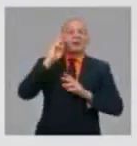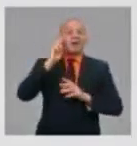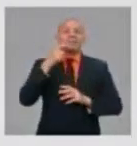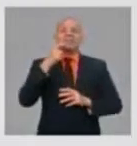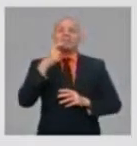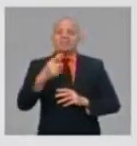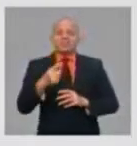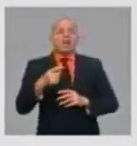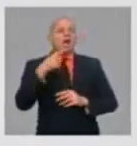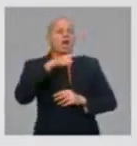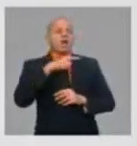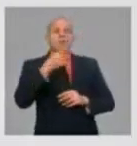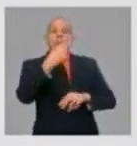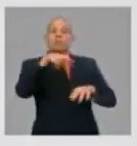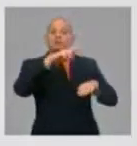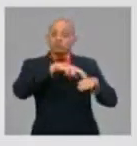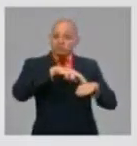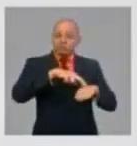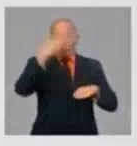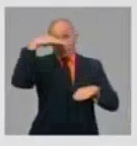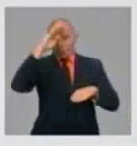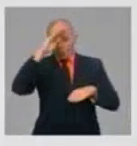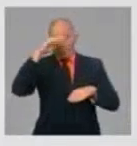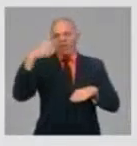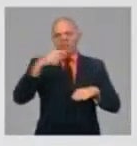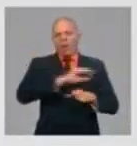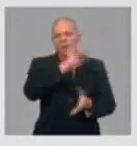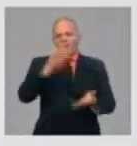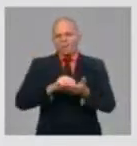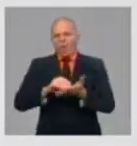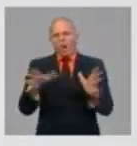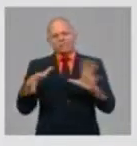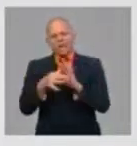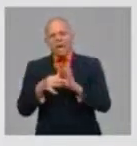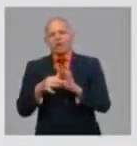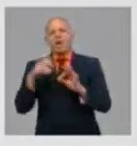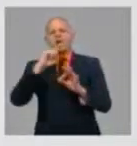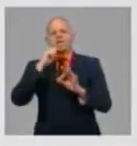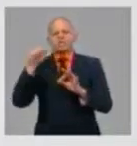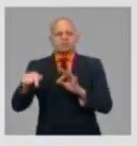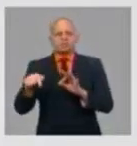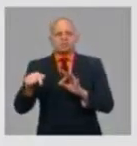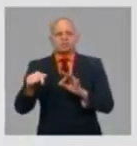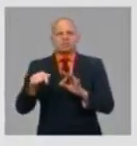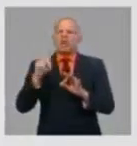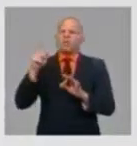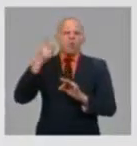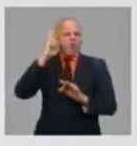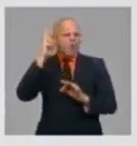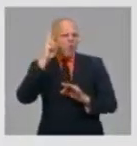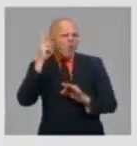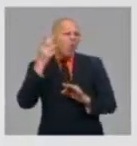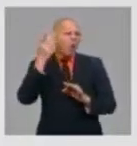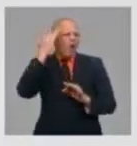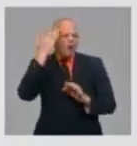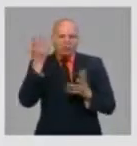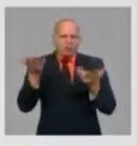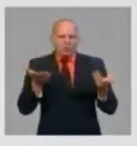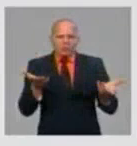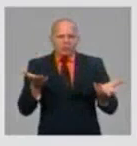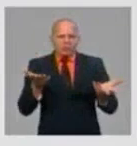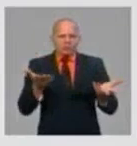diferente? Del Twitter este famoso que él sacó, hay tres elementos que yo quiero compartir con ustedes. Primero, él dice,